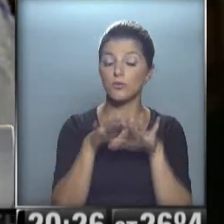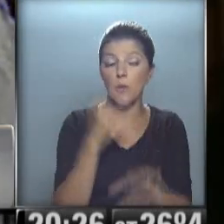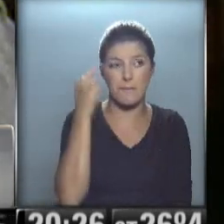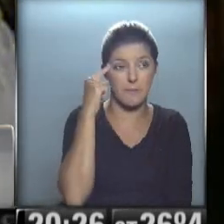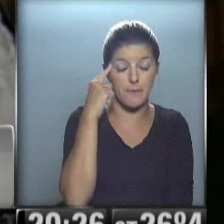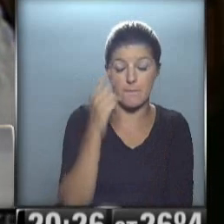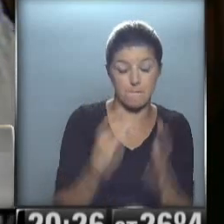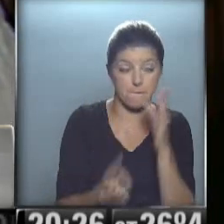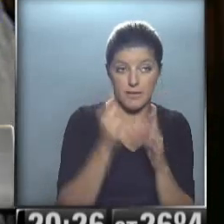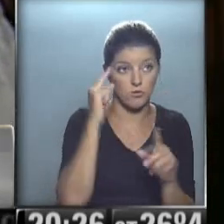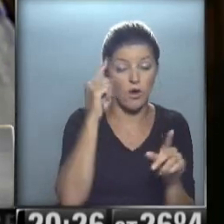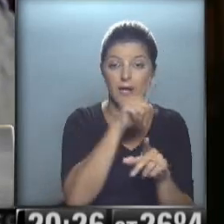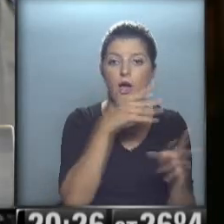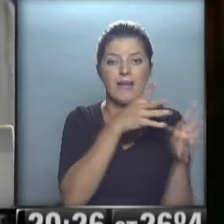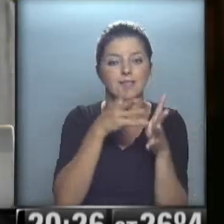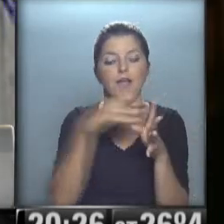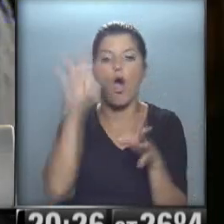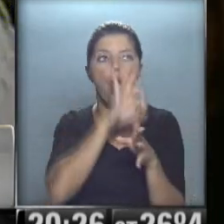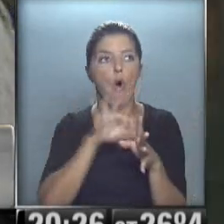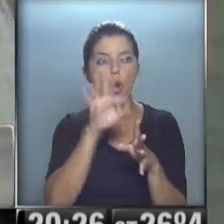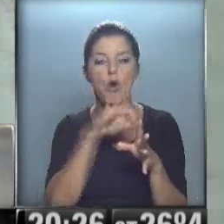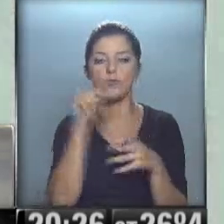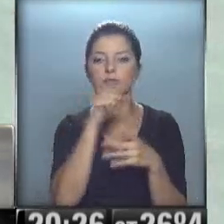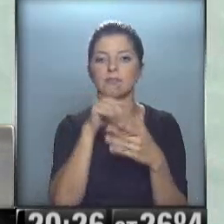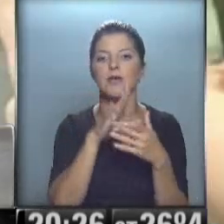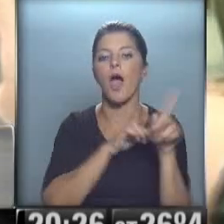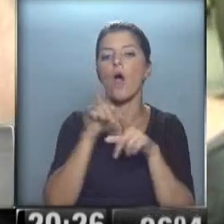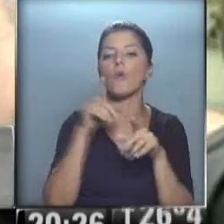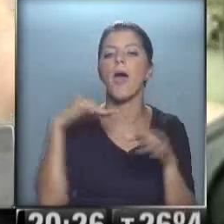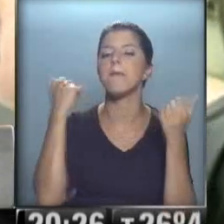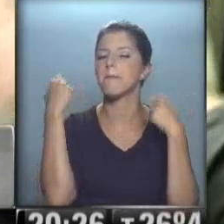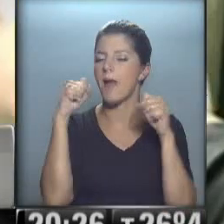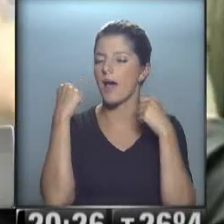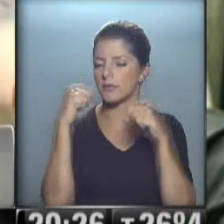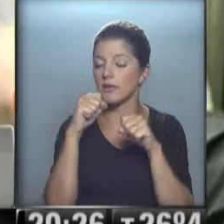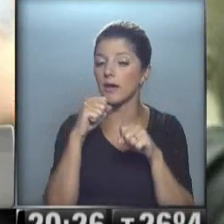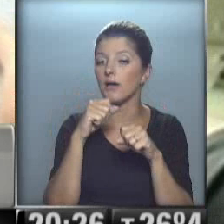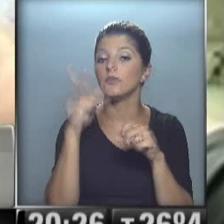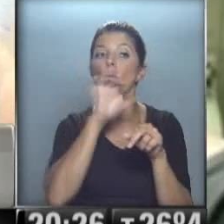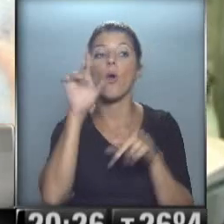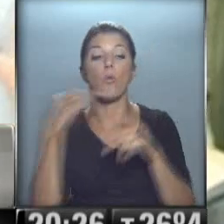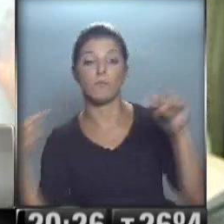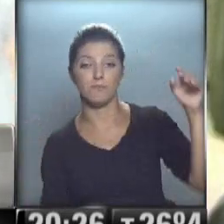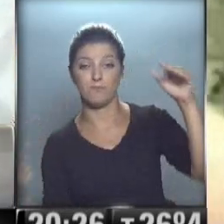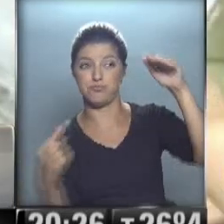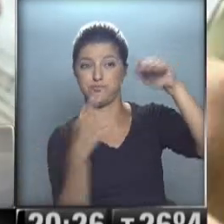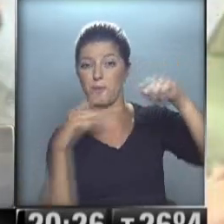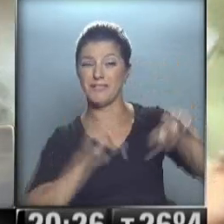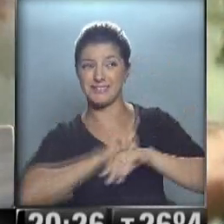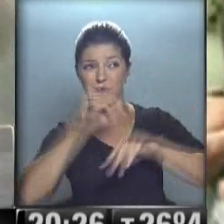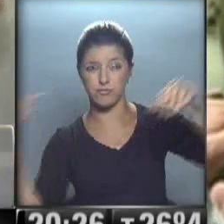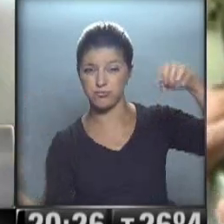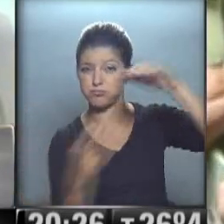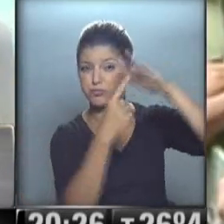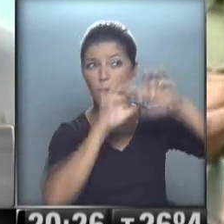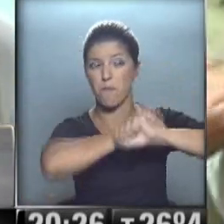en ese momento fue o que hubo un atentado o que un ensayo misilístico había derribado el avión. Cuando se encuentran las partes del